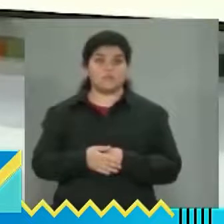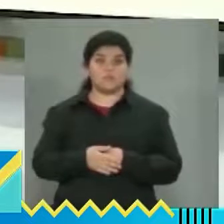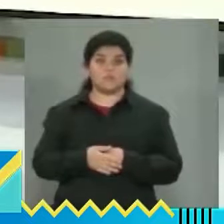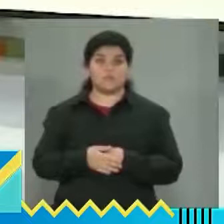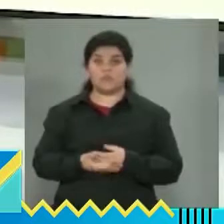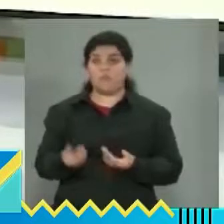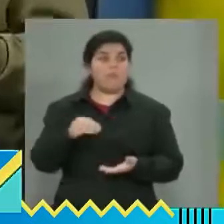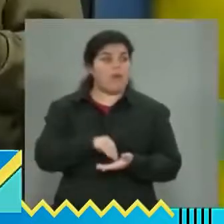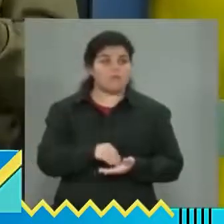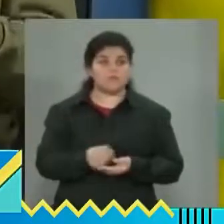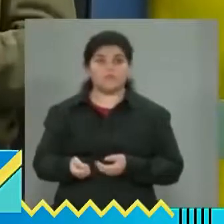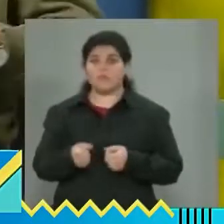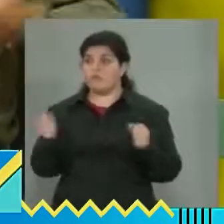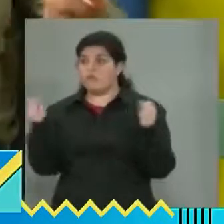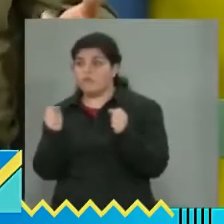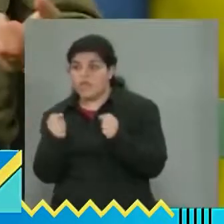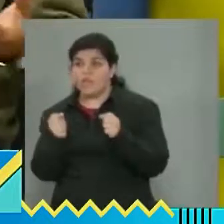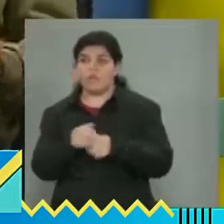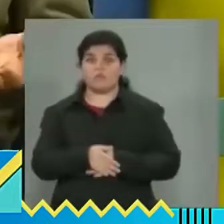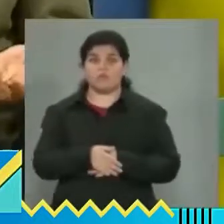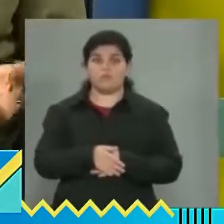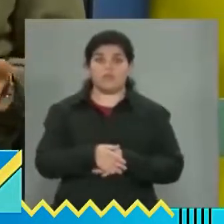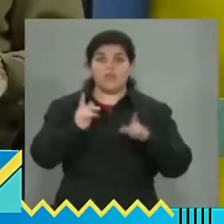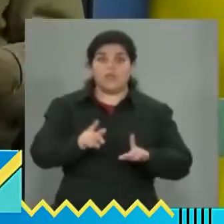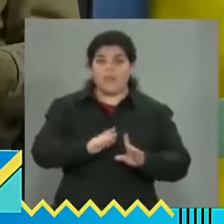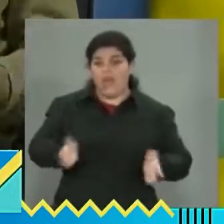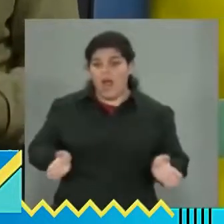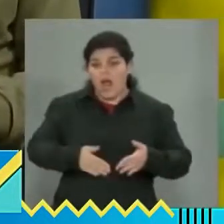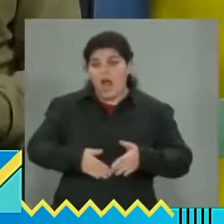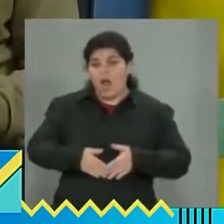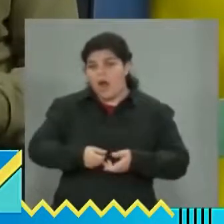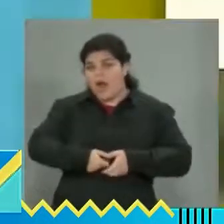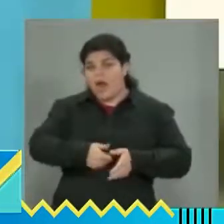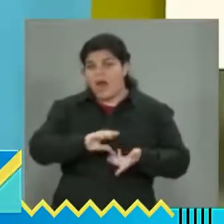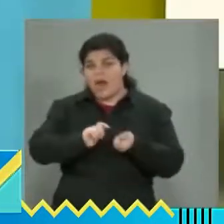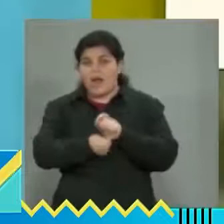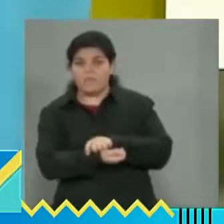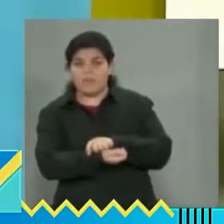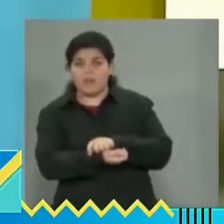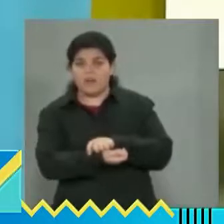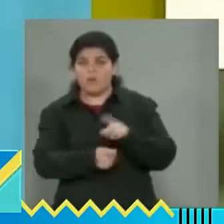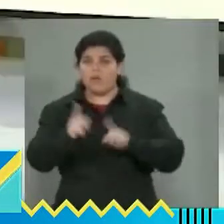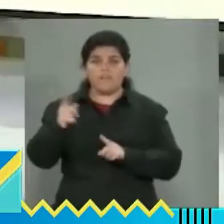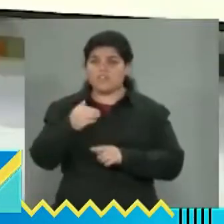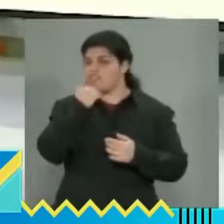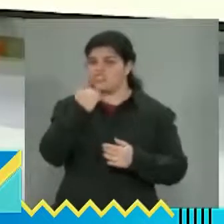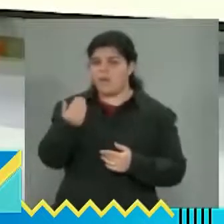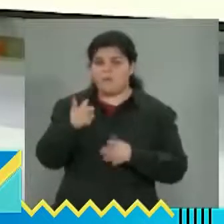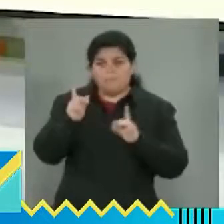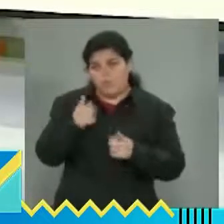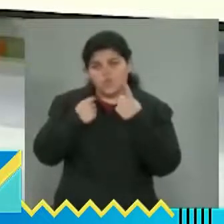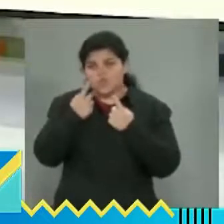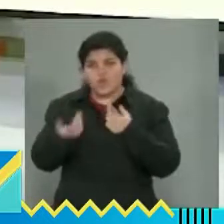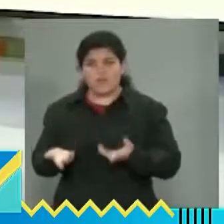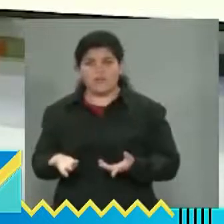los alumnos. Frío. Nos tenían que cambiar o no sabíamos. Entonces digo, es interesante porque a lo largo de toda